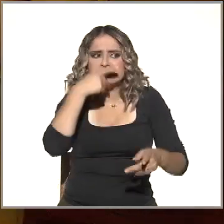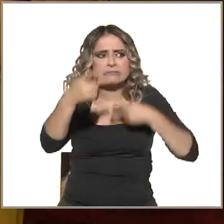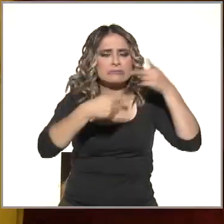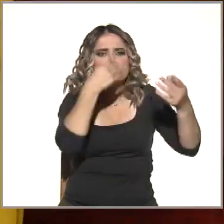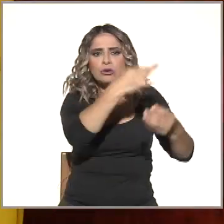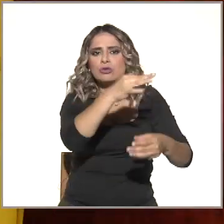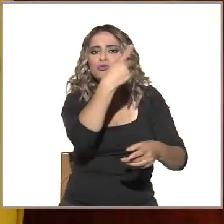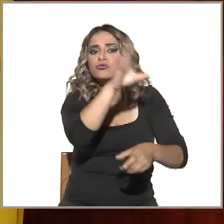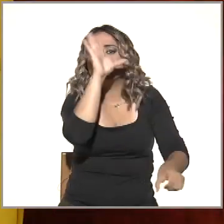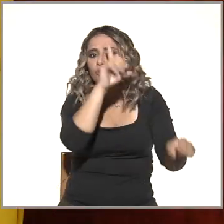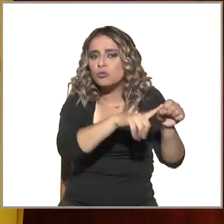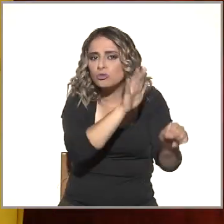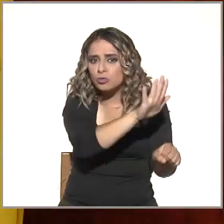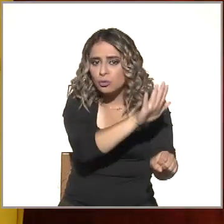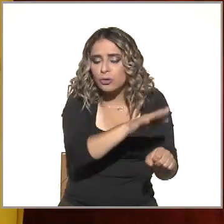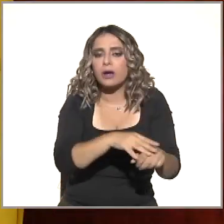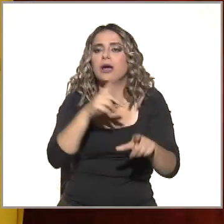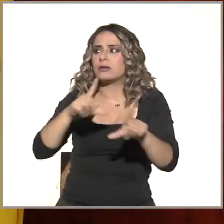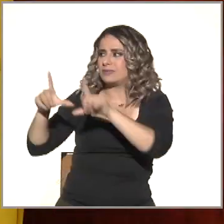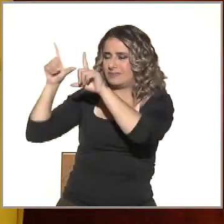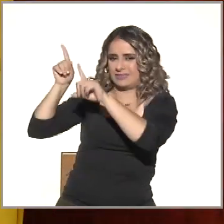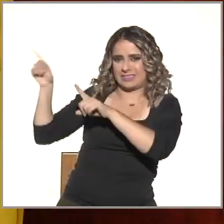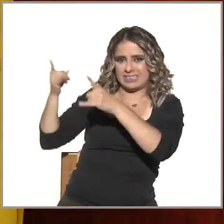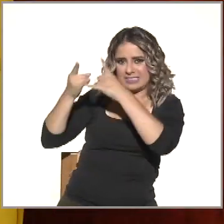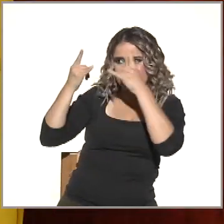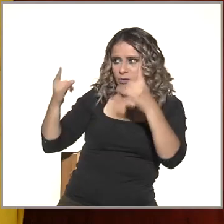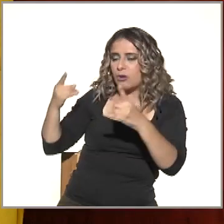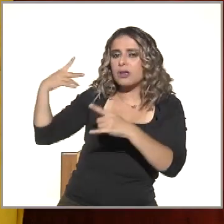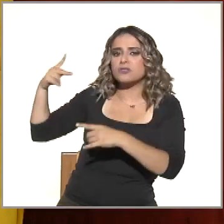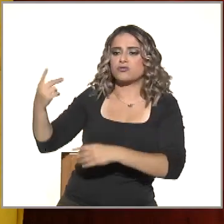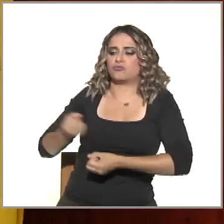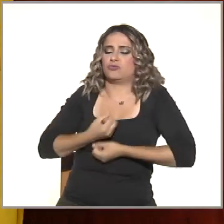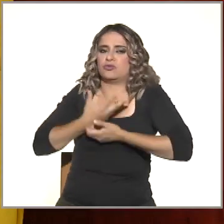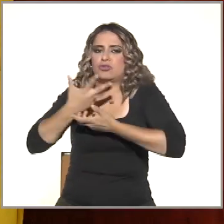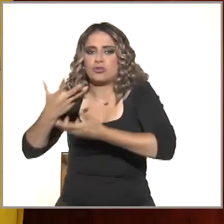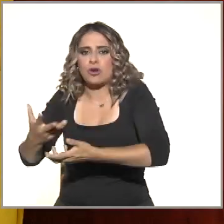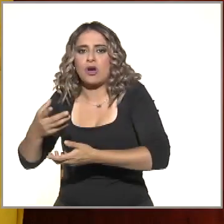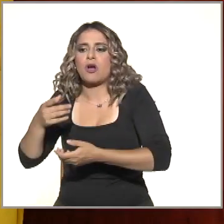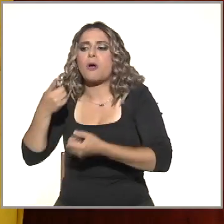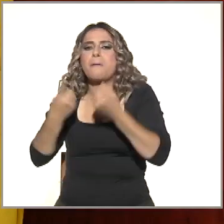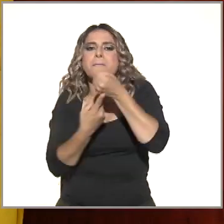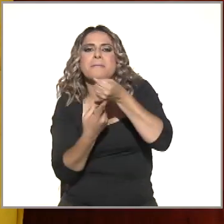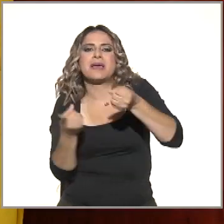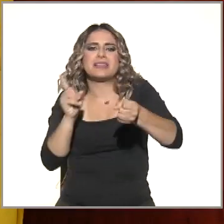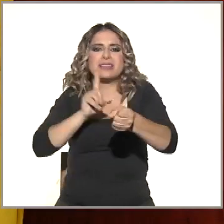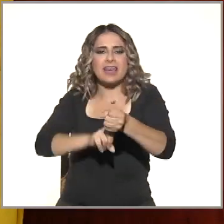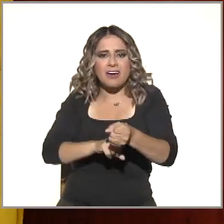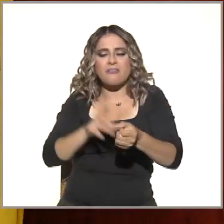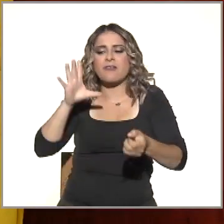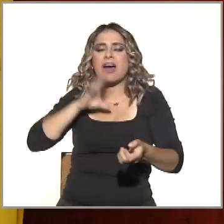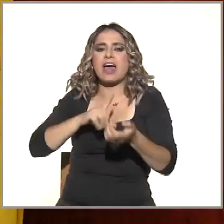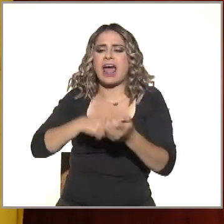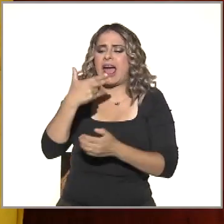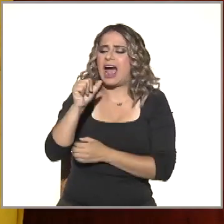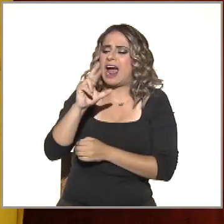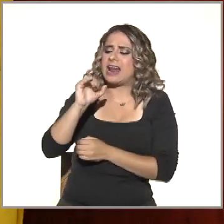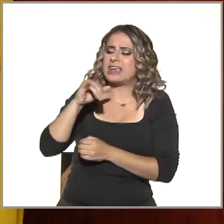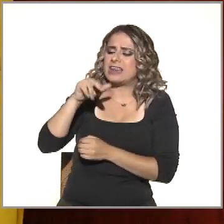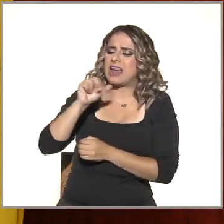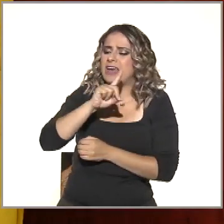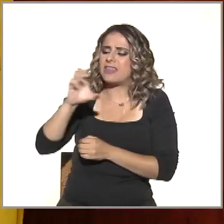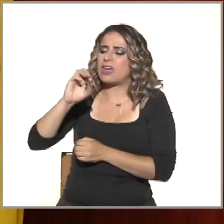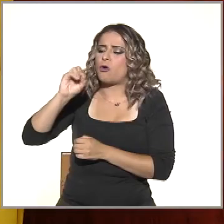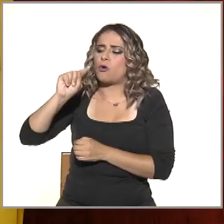tono del que habla el testimonio, las expresiones, las metáforas, que son muy agresivas, o sea, harina de otro costal es,